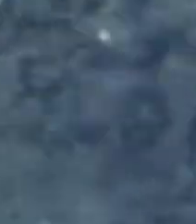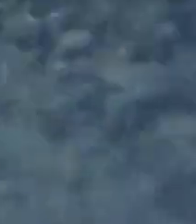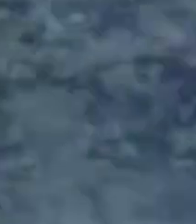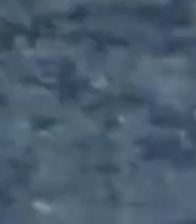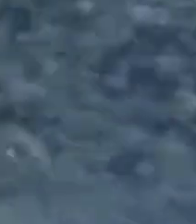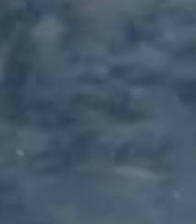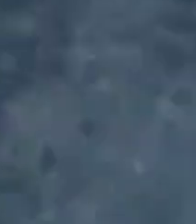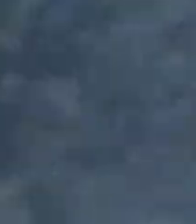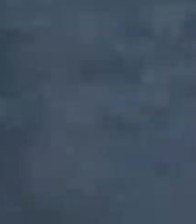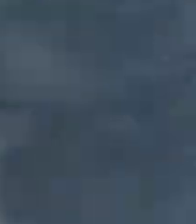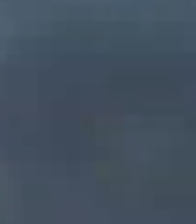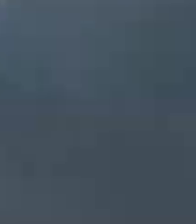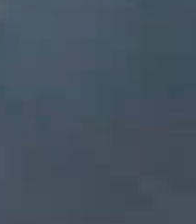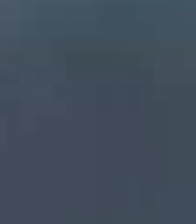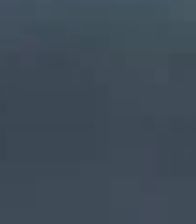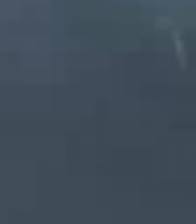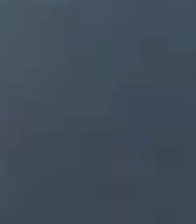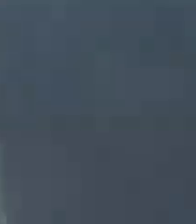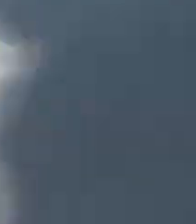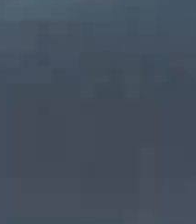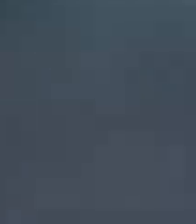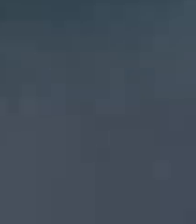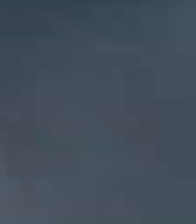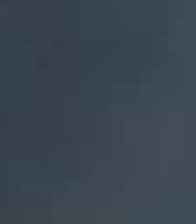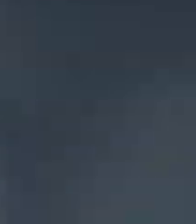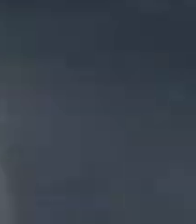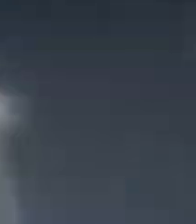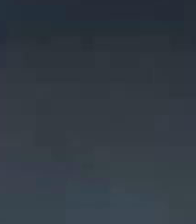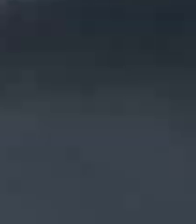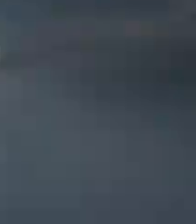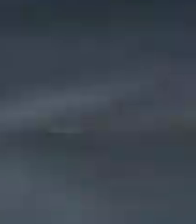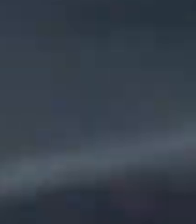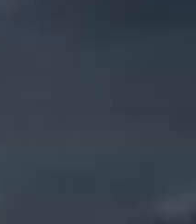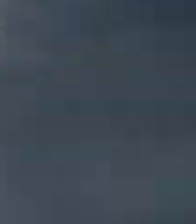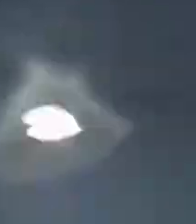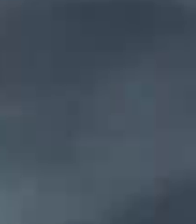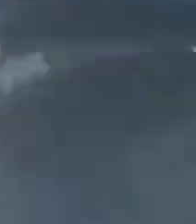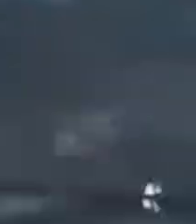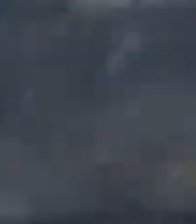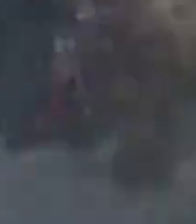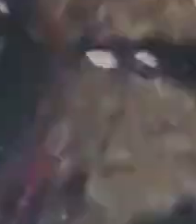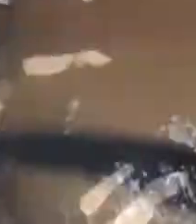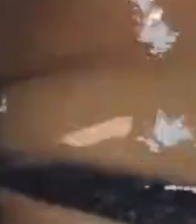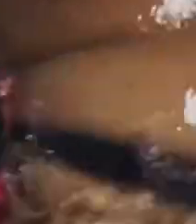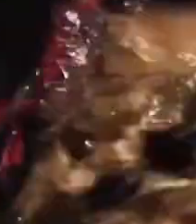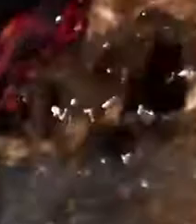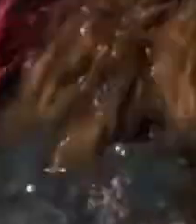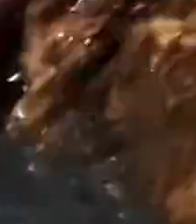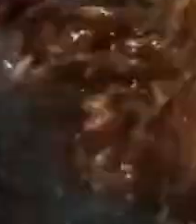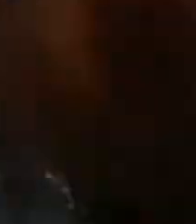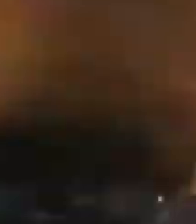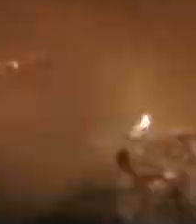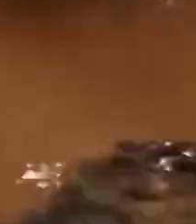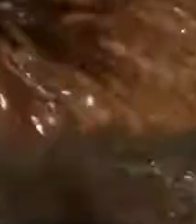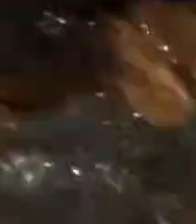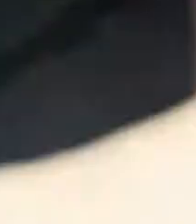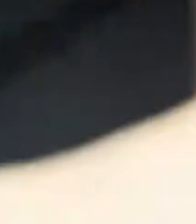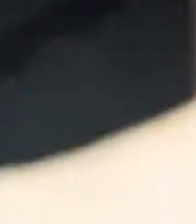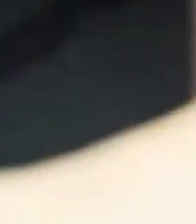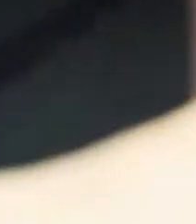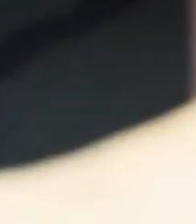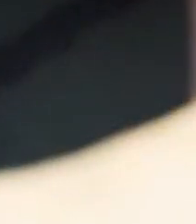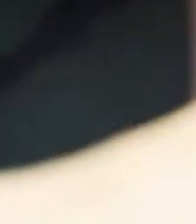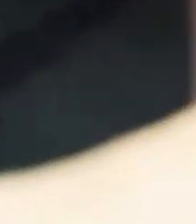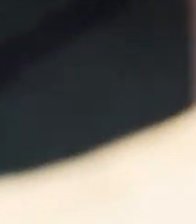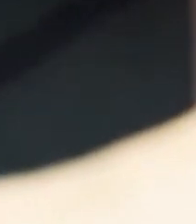La lesión se empieza a molestar un poquito porque como las piernas se trabajan más, ya duele. Se siente ya